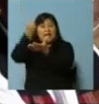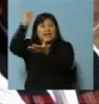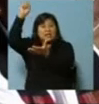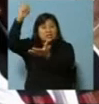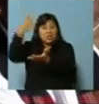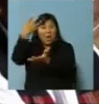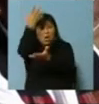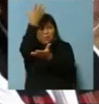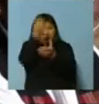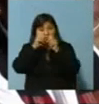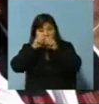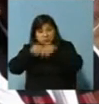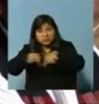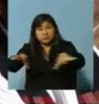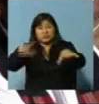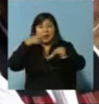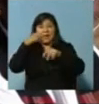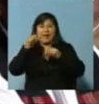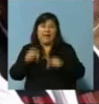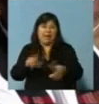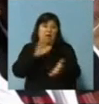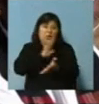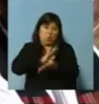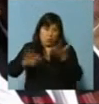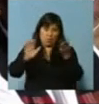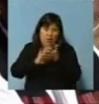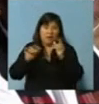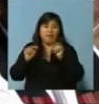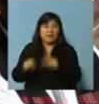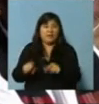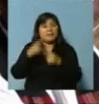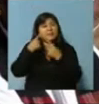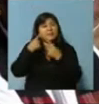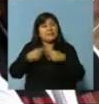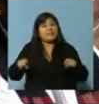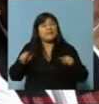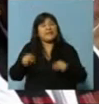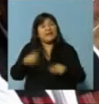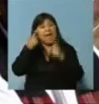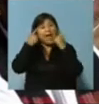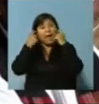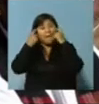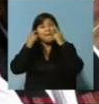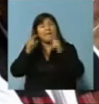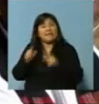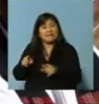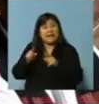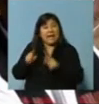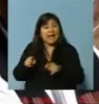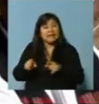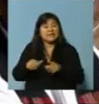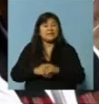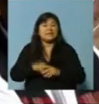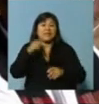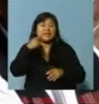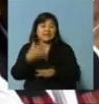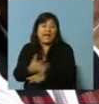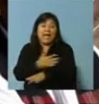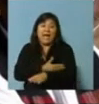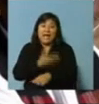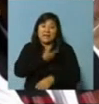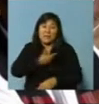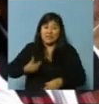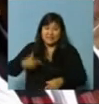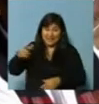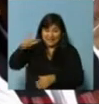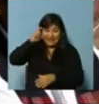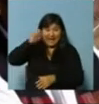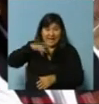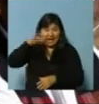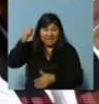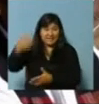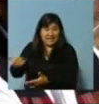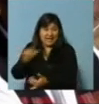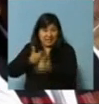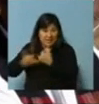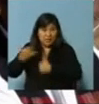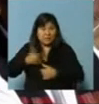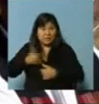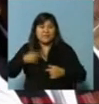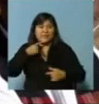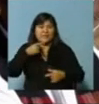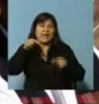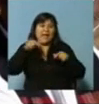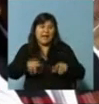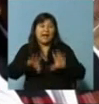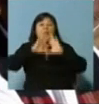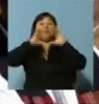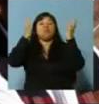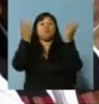nueva lógica y aprender, ¿no es cierto?, de esto que tenemos. Decía recién el presidente de GESA, tenemos de la mejor